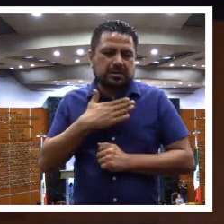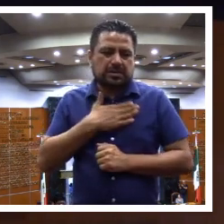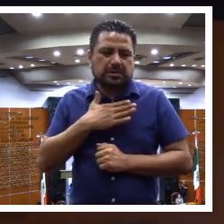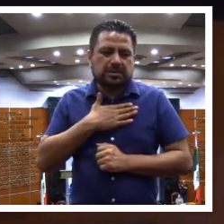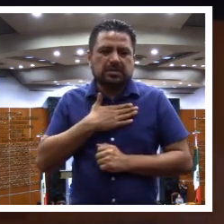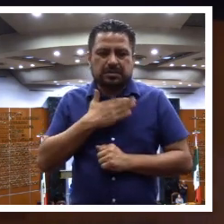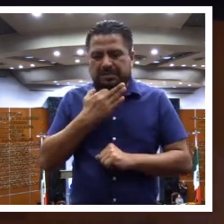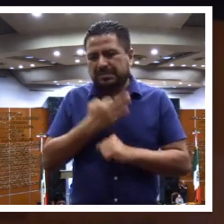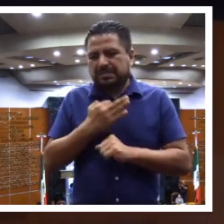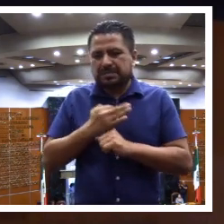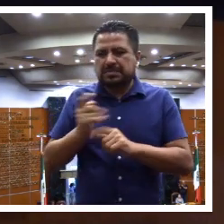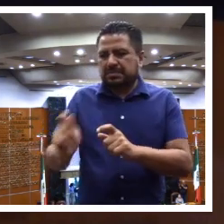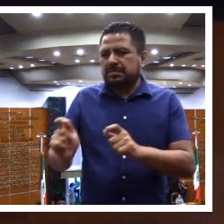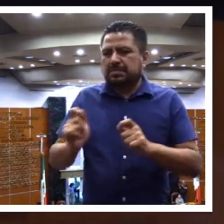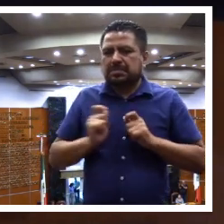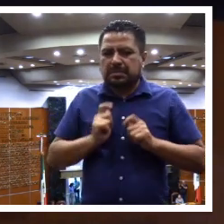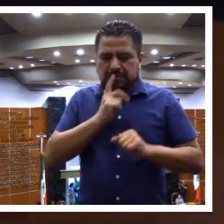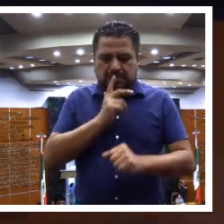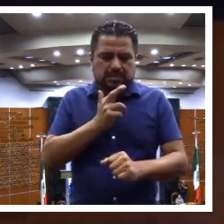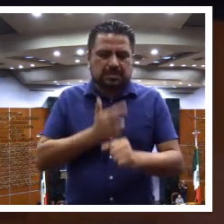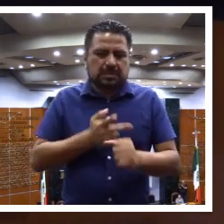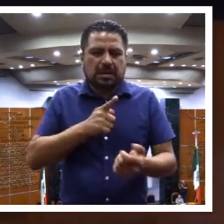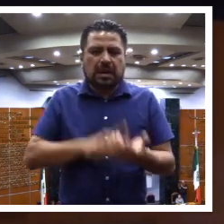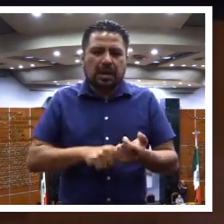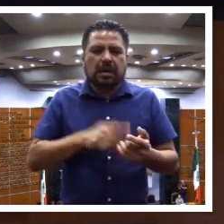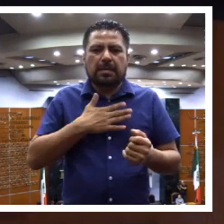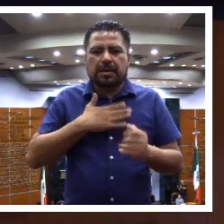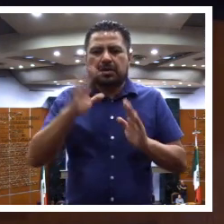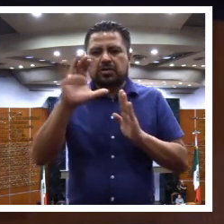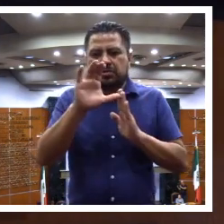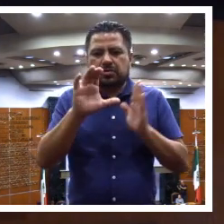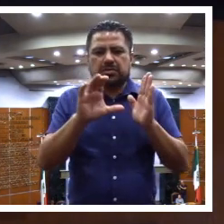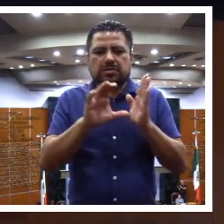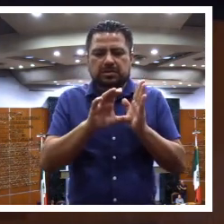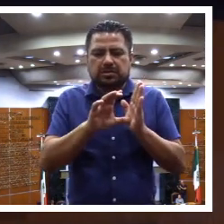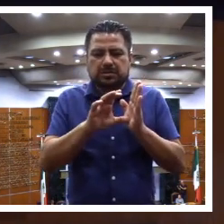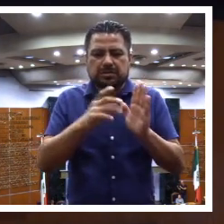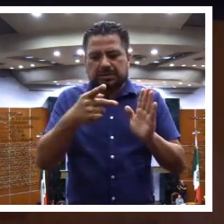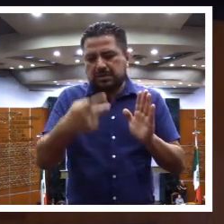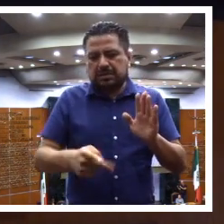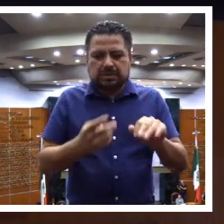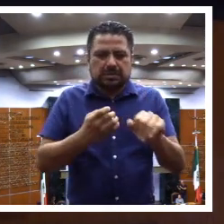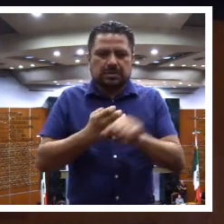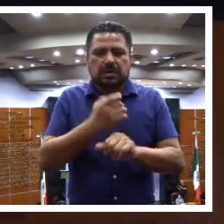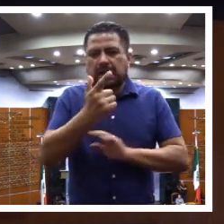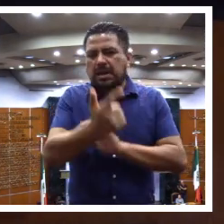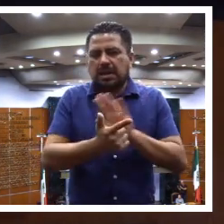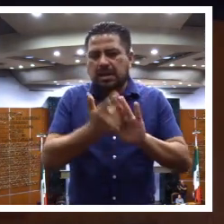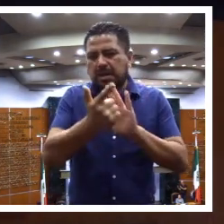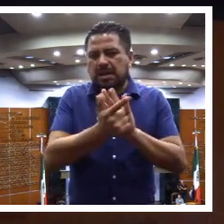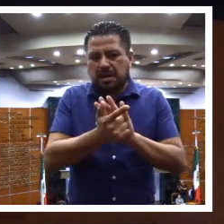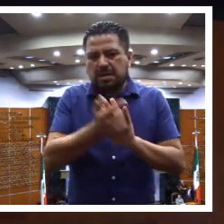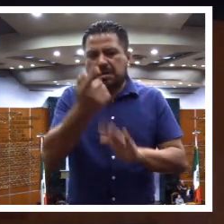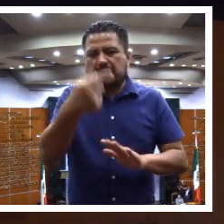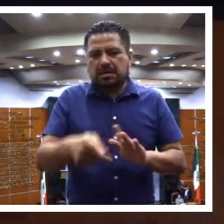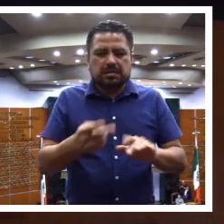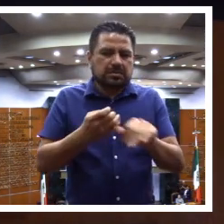uso de las facultades que nos confieren nuestra Constitución local y nuestra Ley